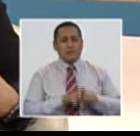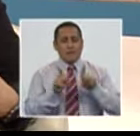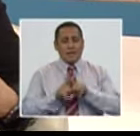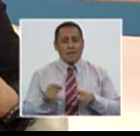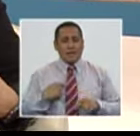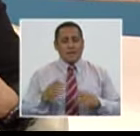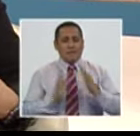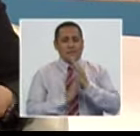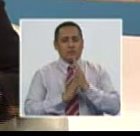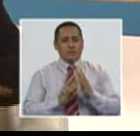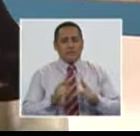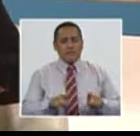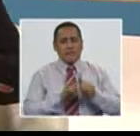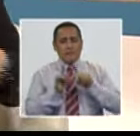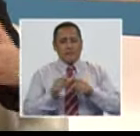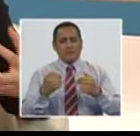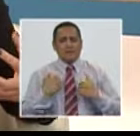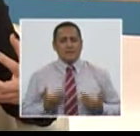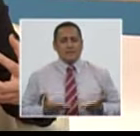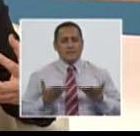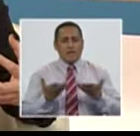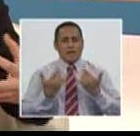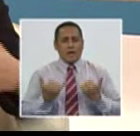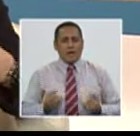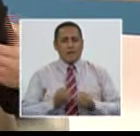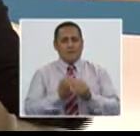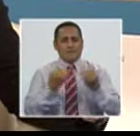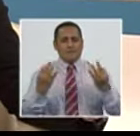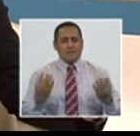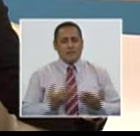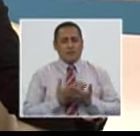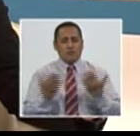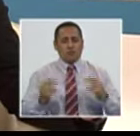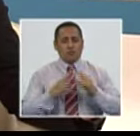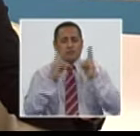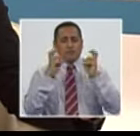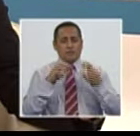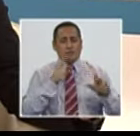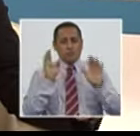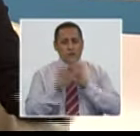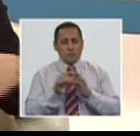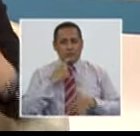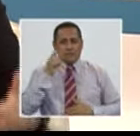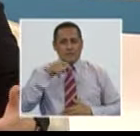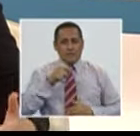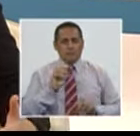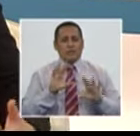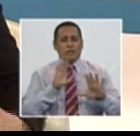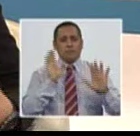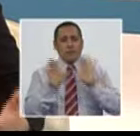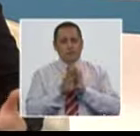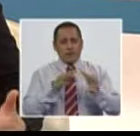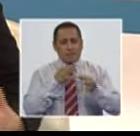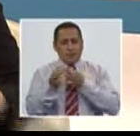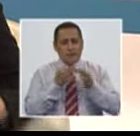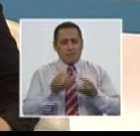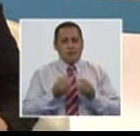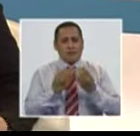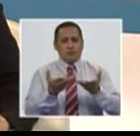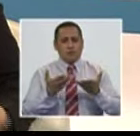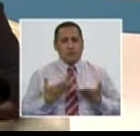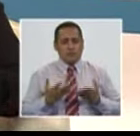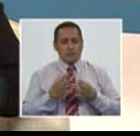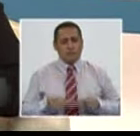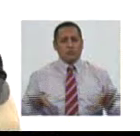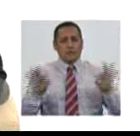lo cierto Es que la defensoría del pueblo no Felipe cubre además toda una serie de temas que es necesario lo mejor refrescar para que